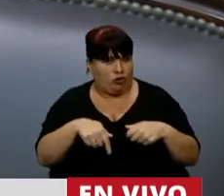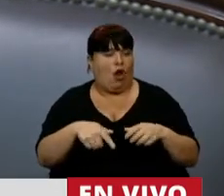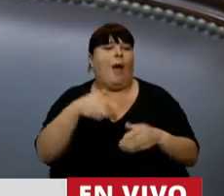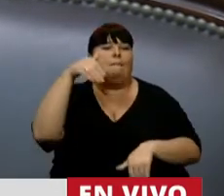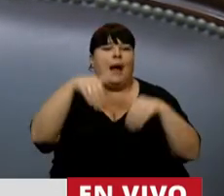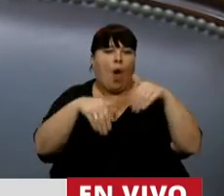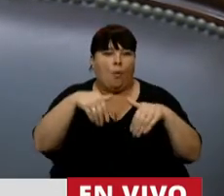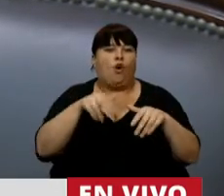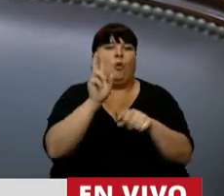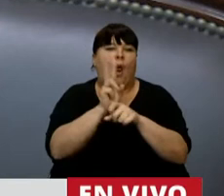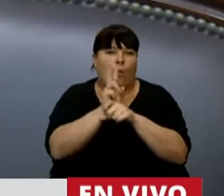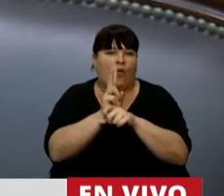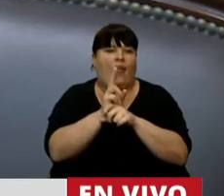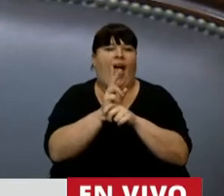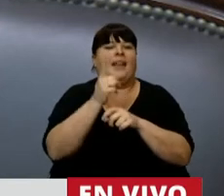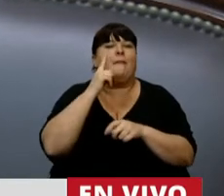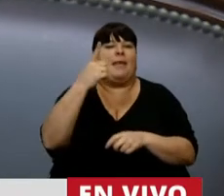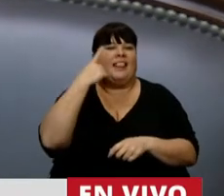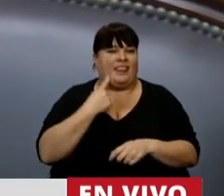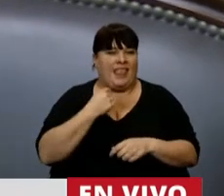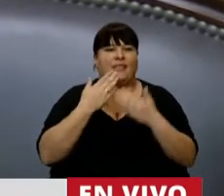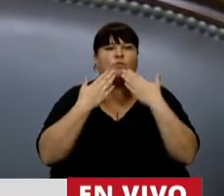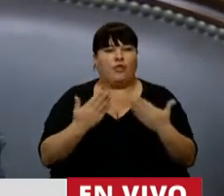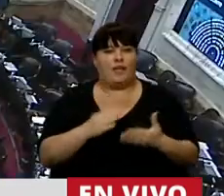la votación del cuidado de los 1000 días.